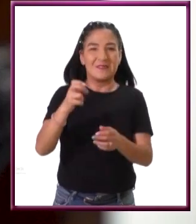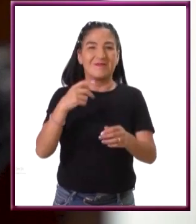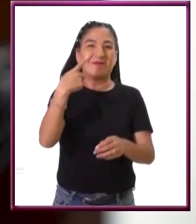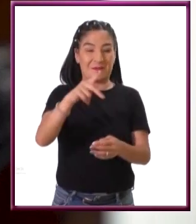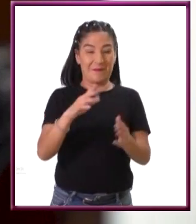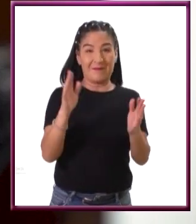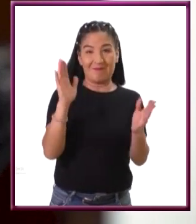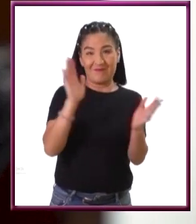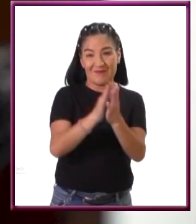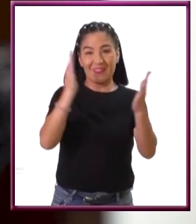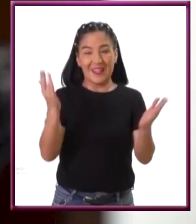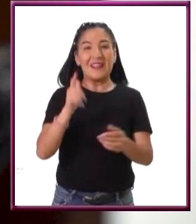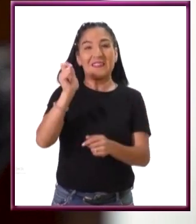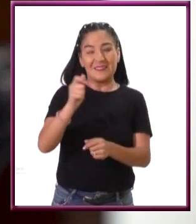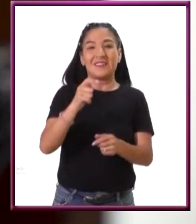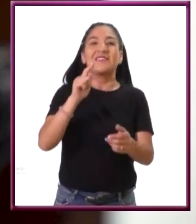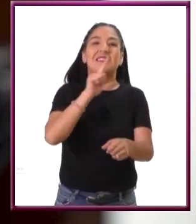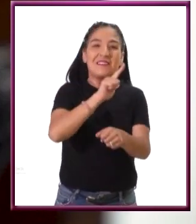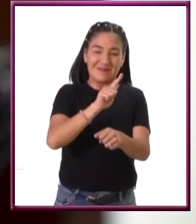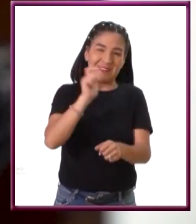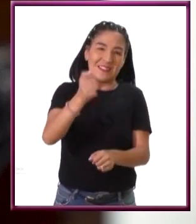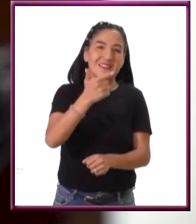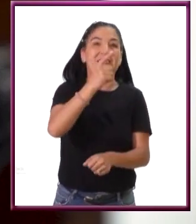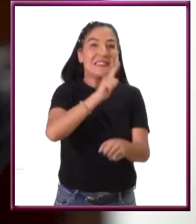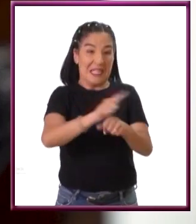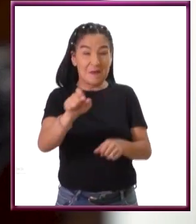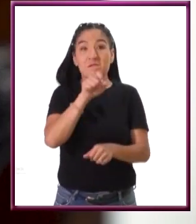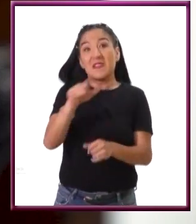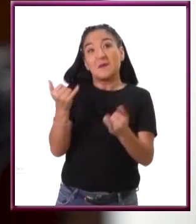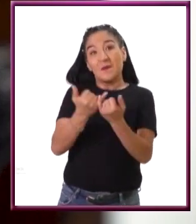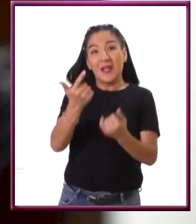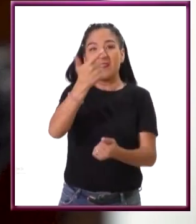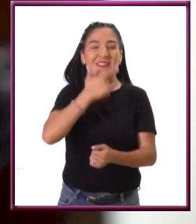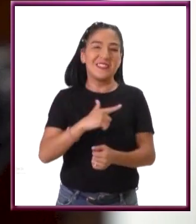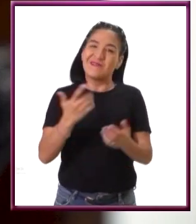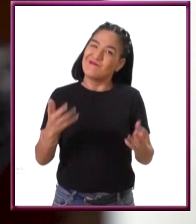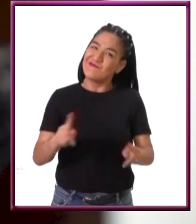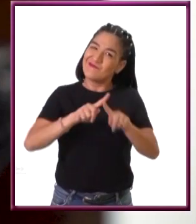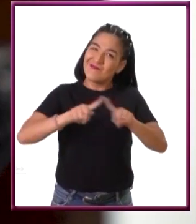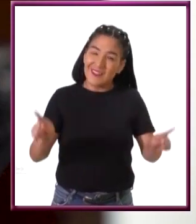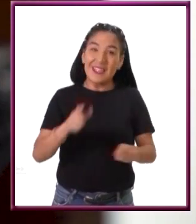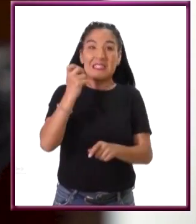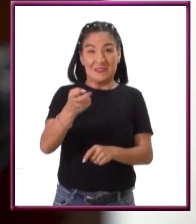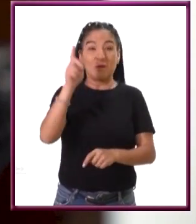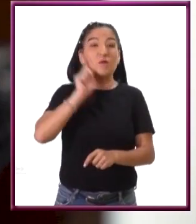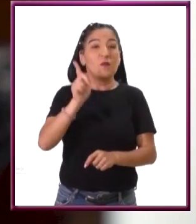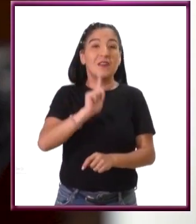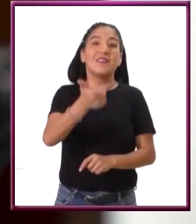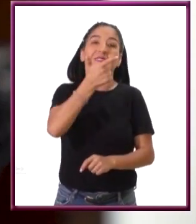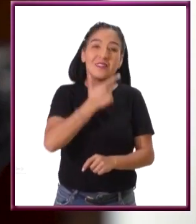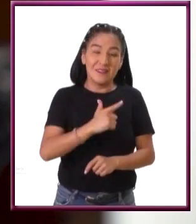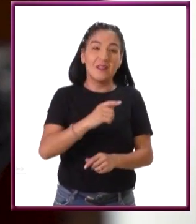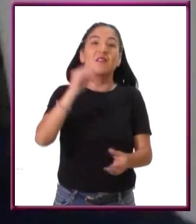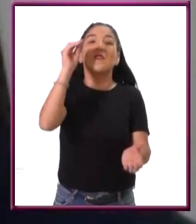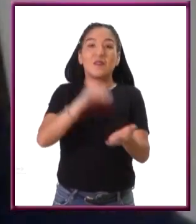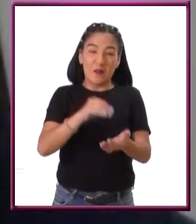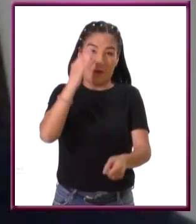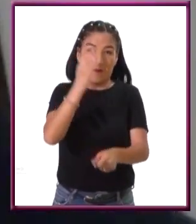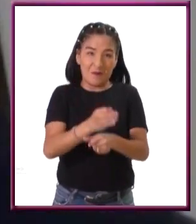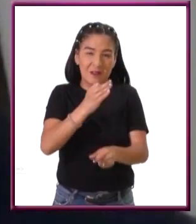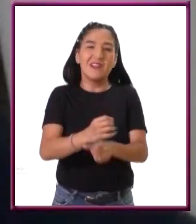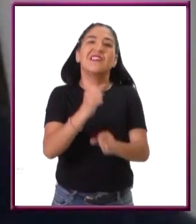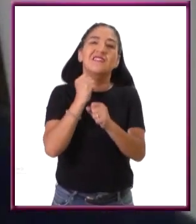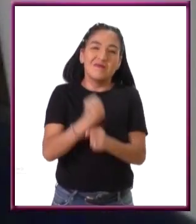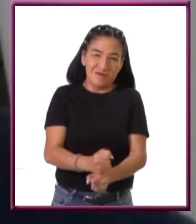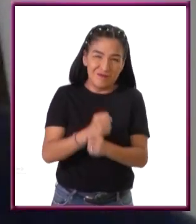la agenda gay no necesariamente es la agenda lesbiana, ¿no? Y entonces las mujeres lesbianas todavía